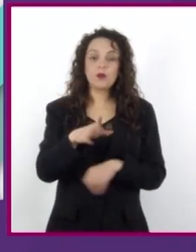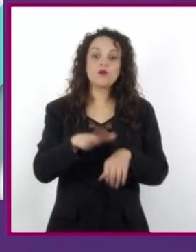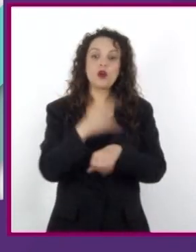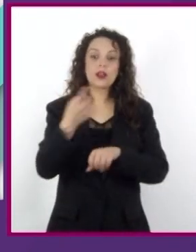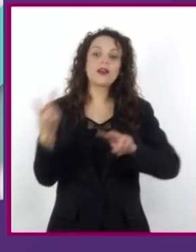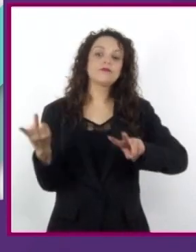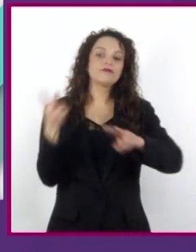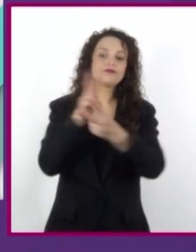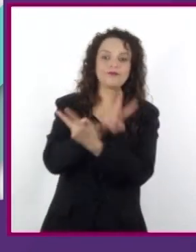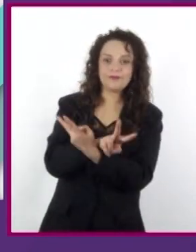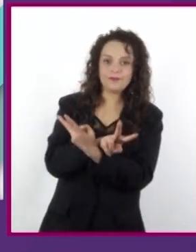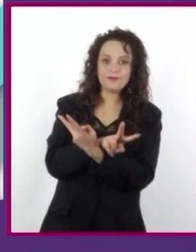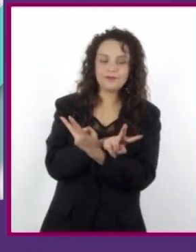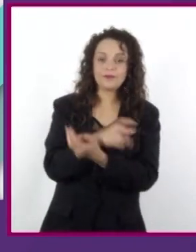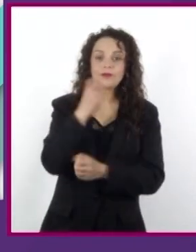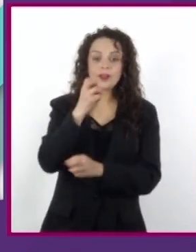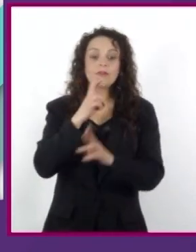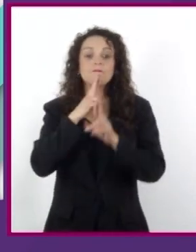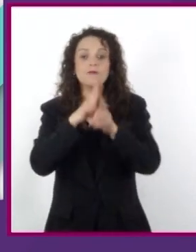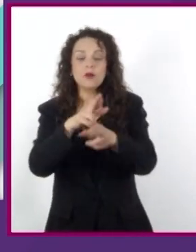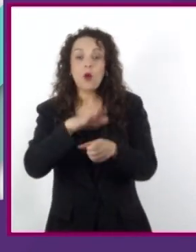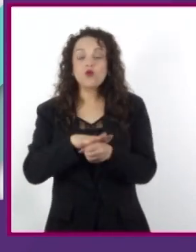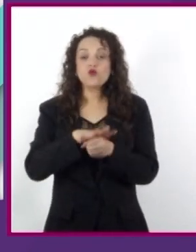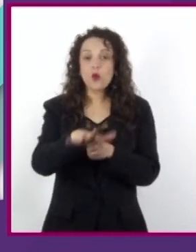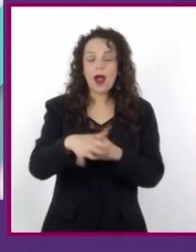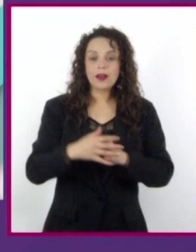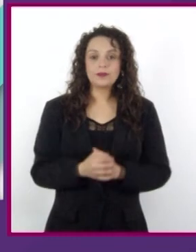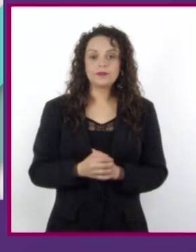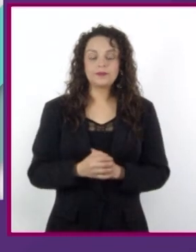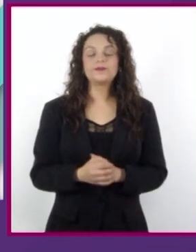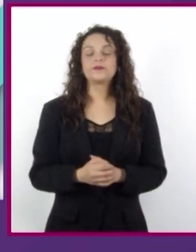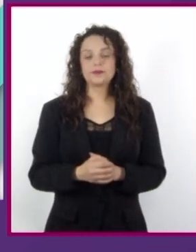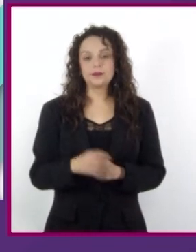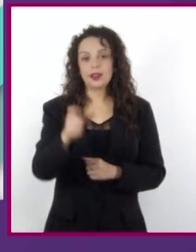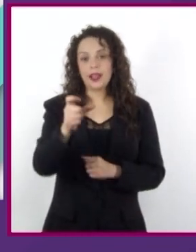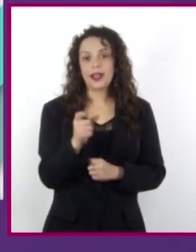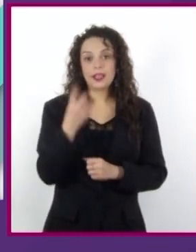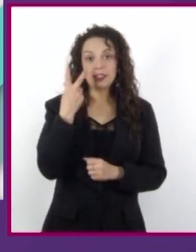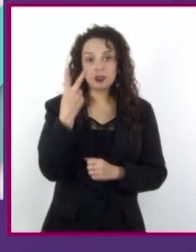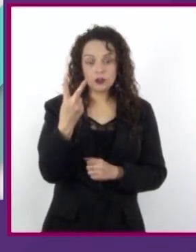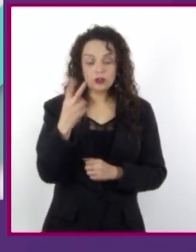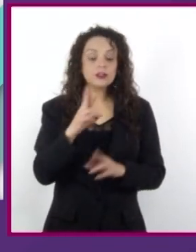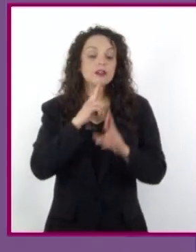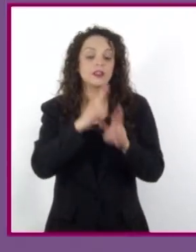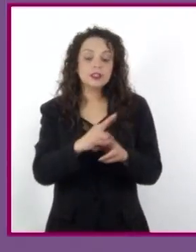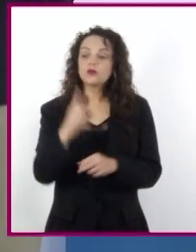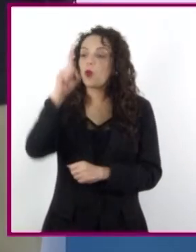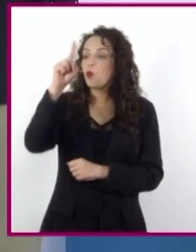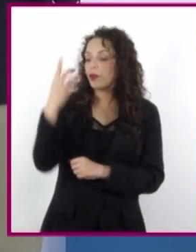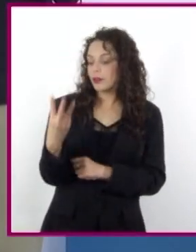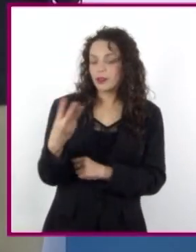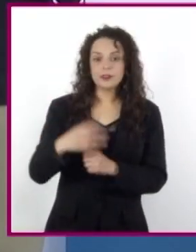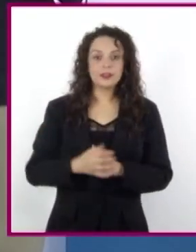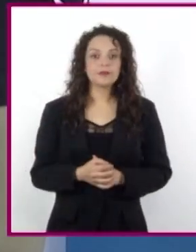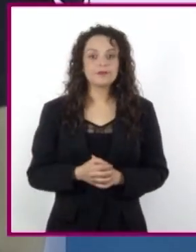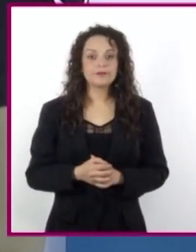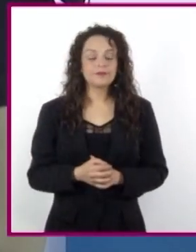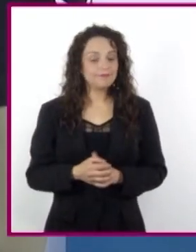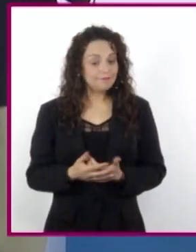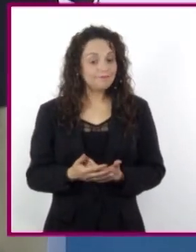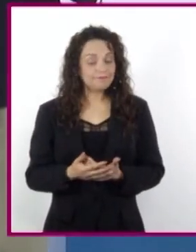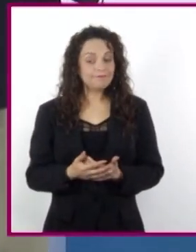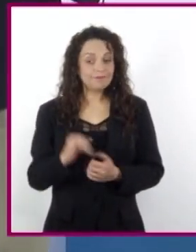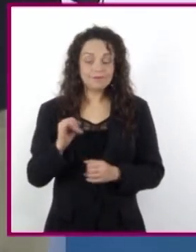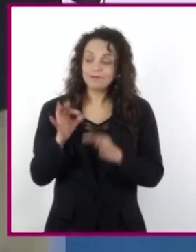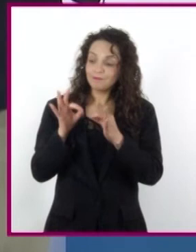inversa, teniendo como resultado que x2 es igual a 1/3. Perfecto, maestra